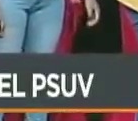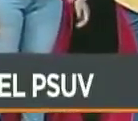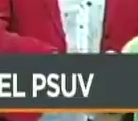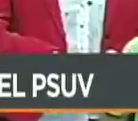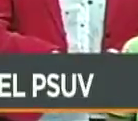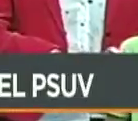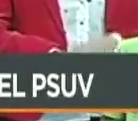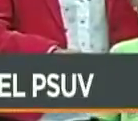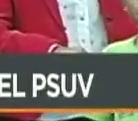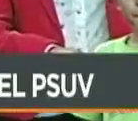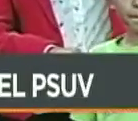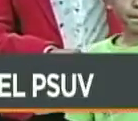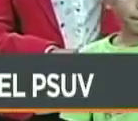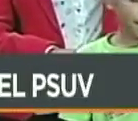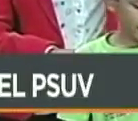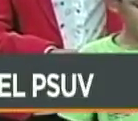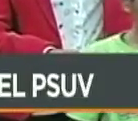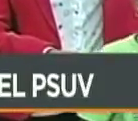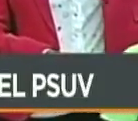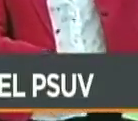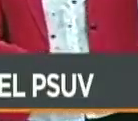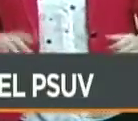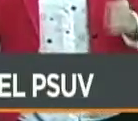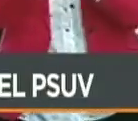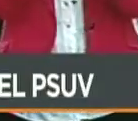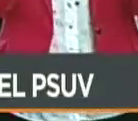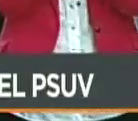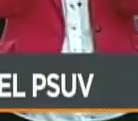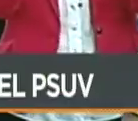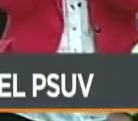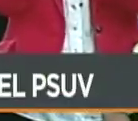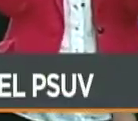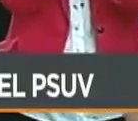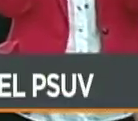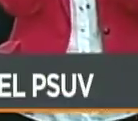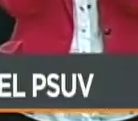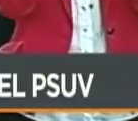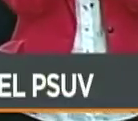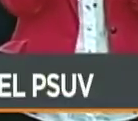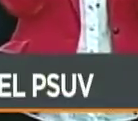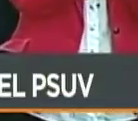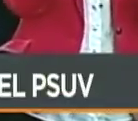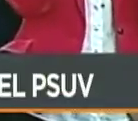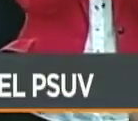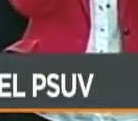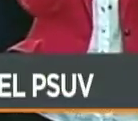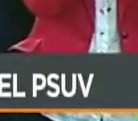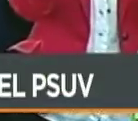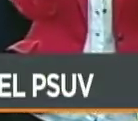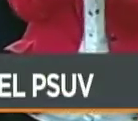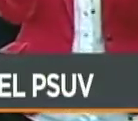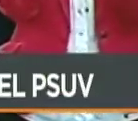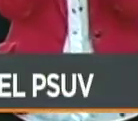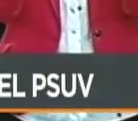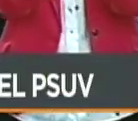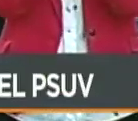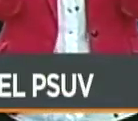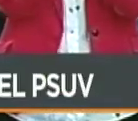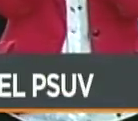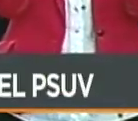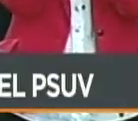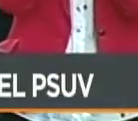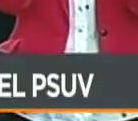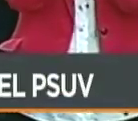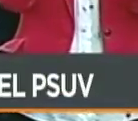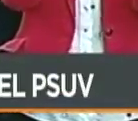¡Hasta la victoria siempre, patria! ¡Que viva Bolívar! ¡Que viva Venezuela! ¡Que viva el pueblo! ¡Vamos a